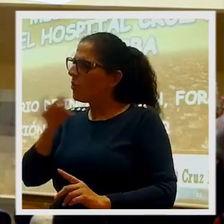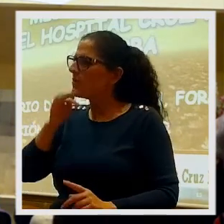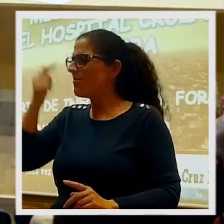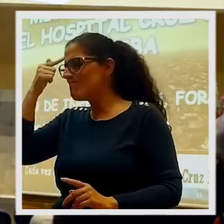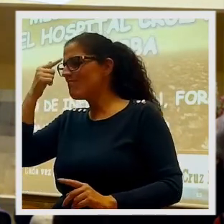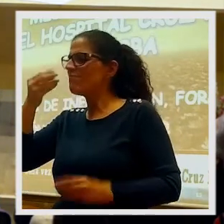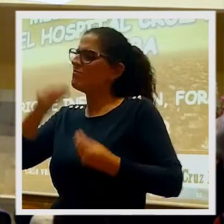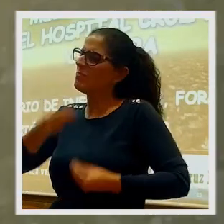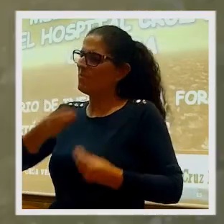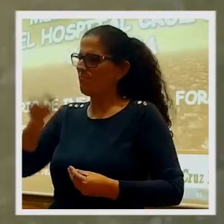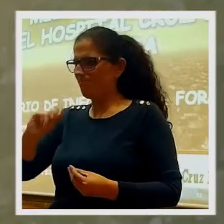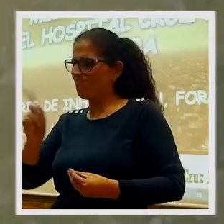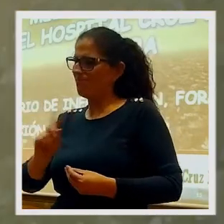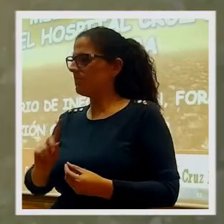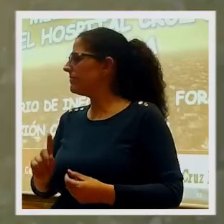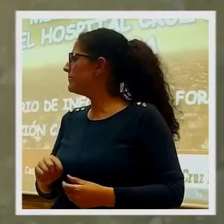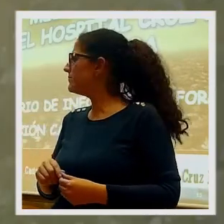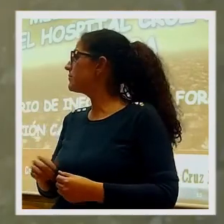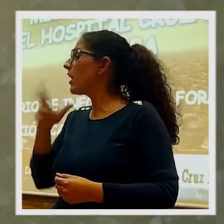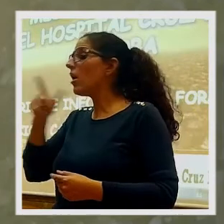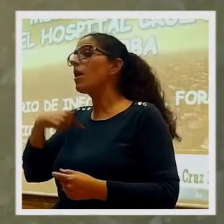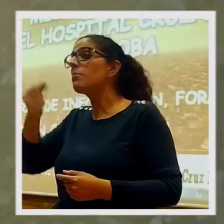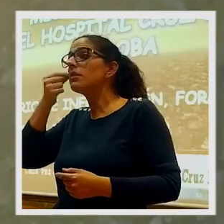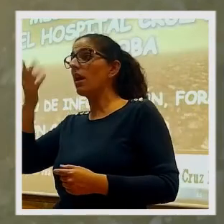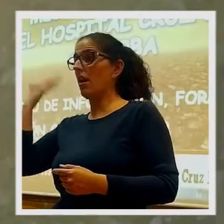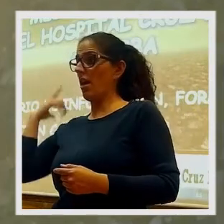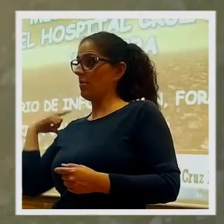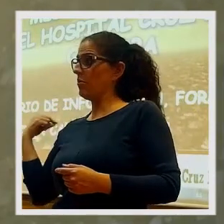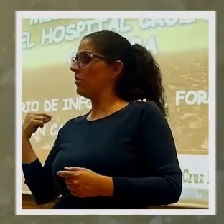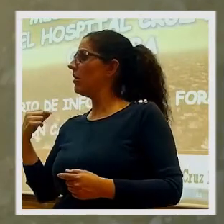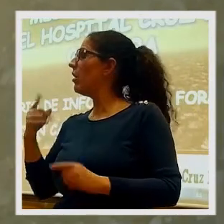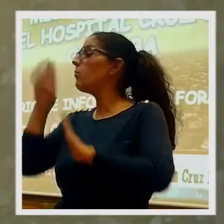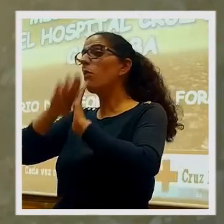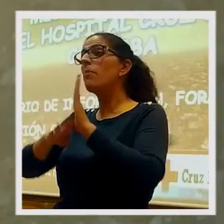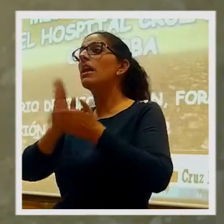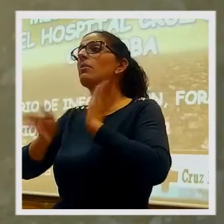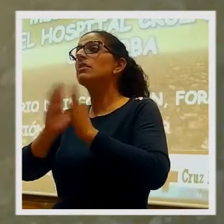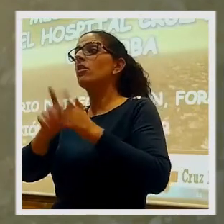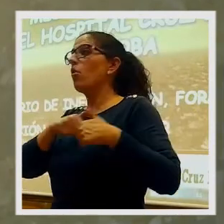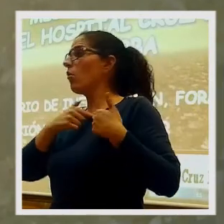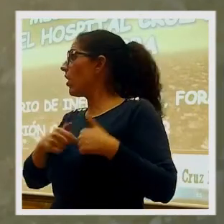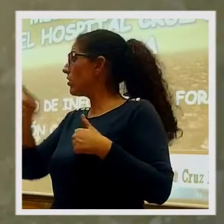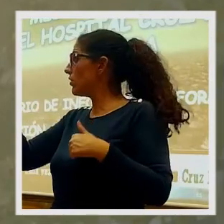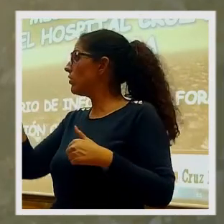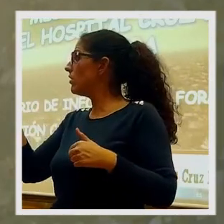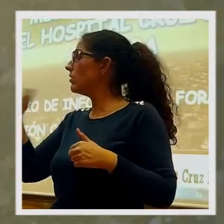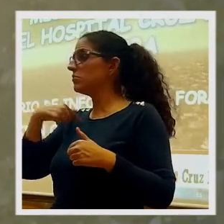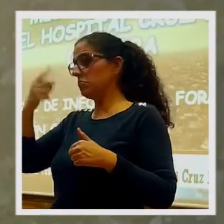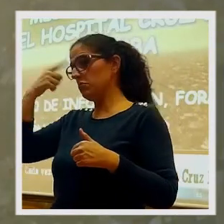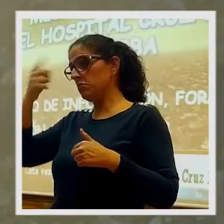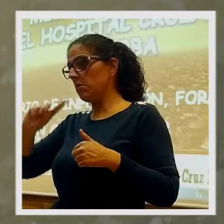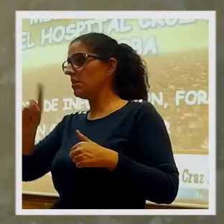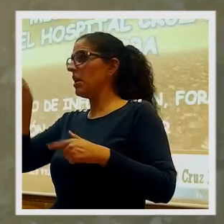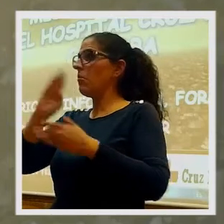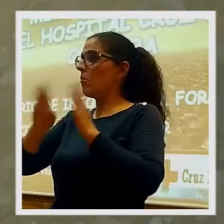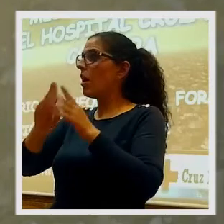poquito. En estos días me he enterado también de lo que es el programa de rehabilitación cardíaca, un programa multidisciplinar que